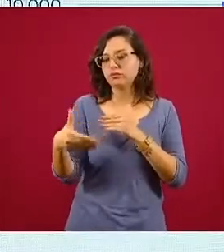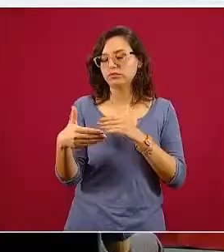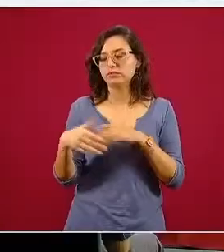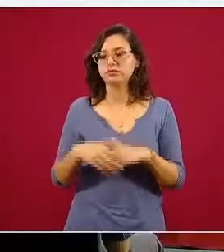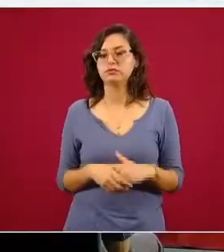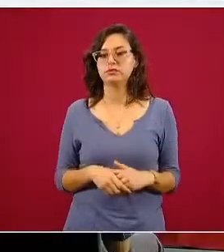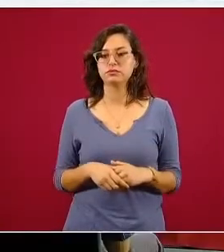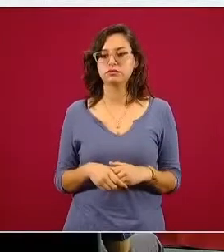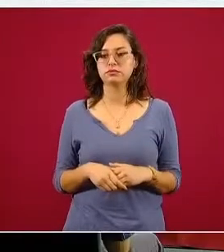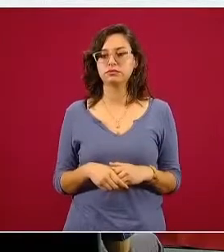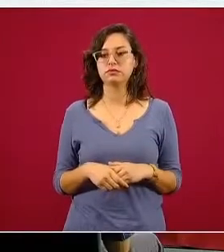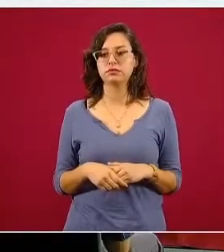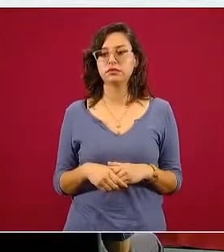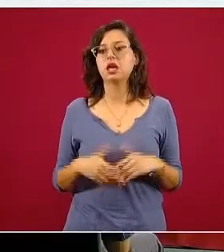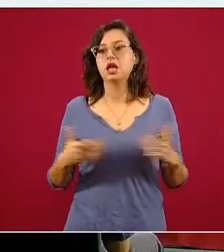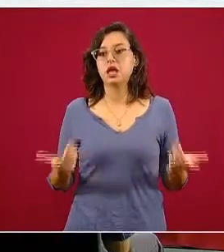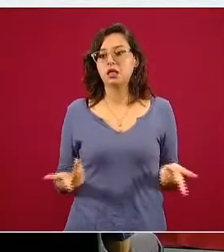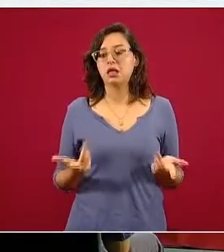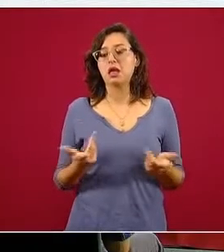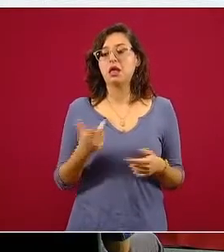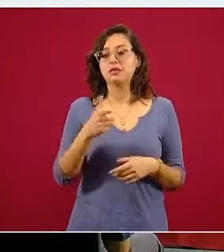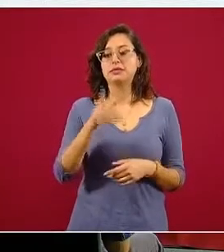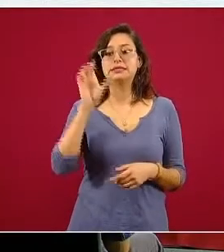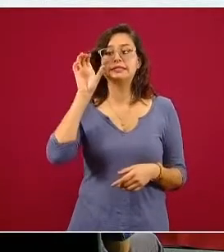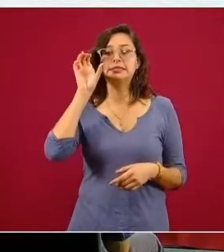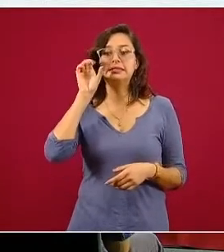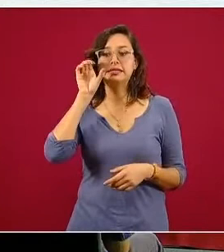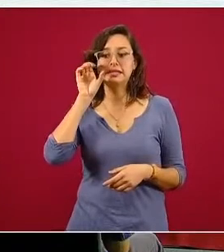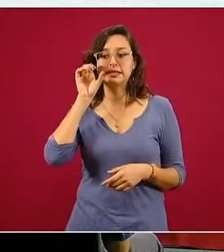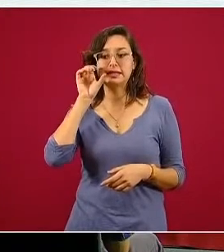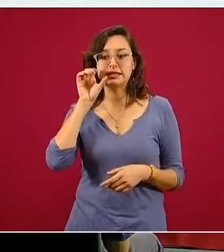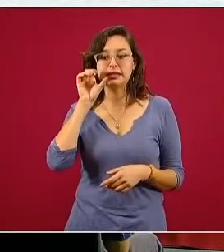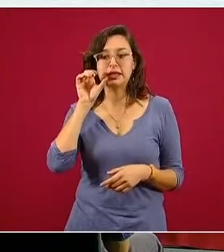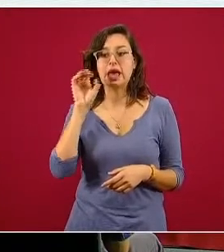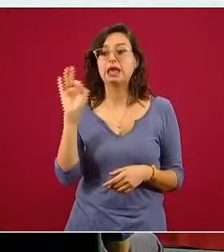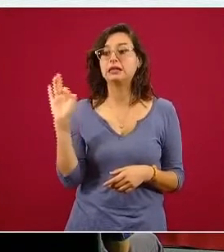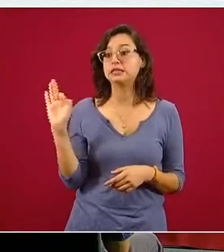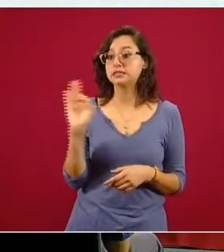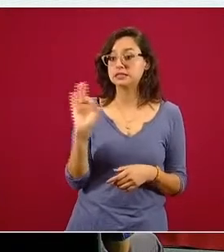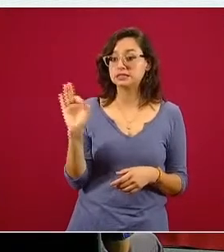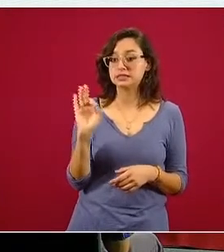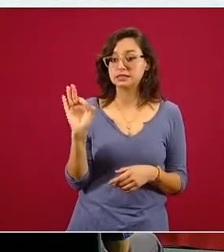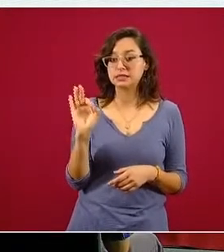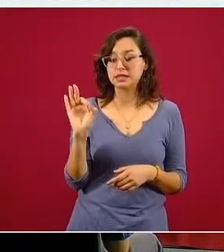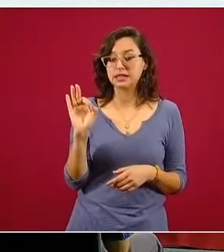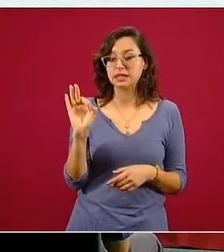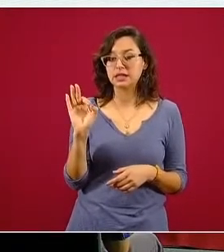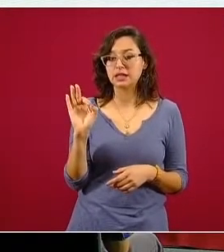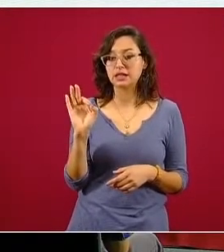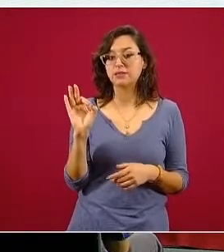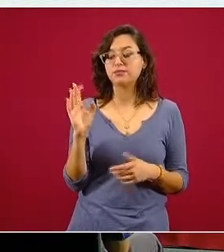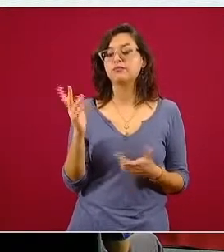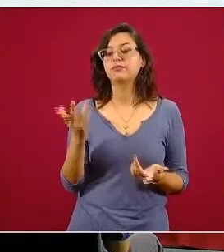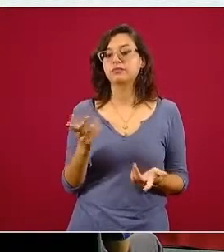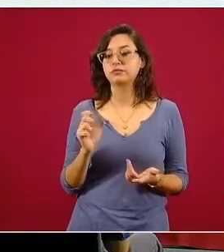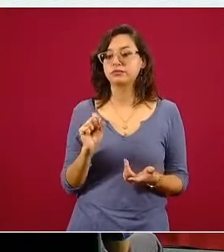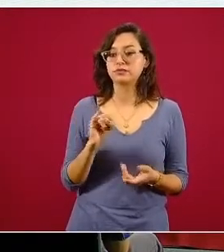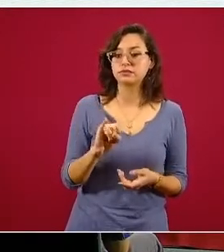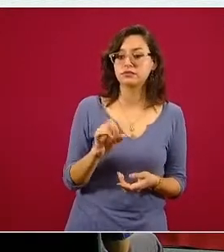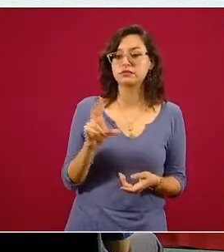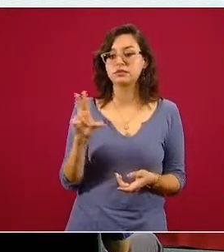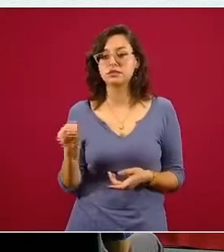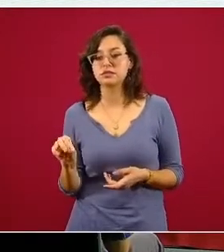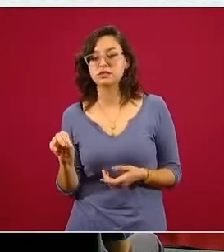casos, es decir, a estas barras de color naranja, o sea, las personas que ya han sido confirmadas mediante un resultado